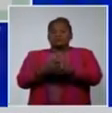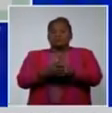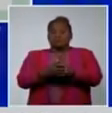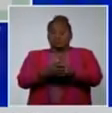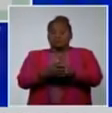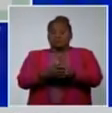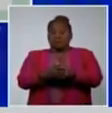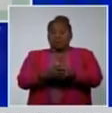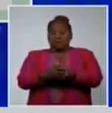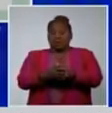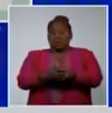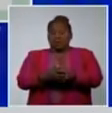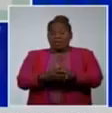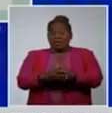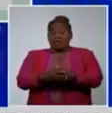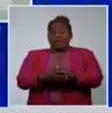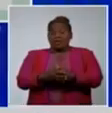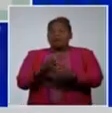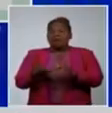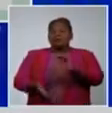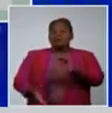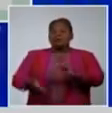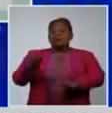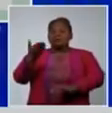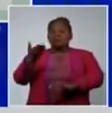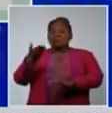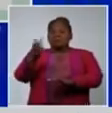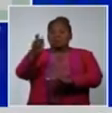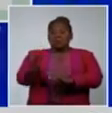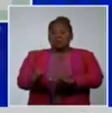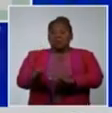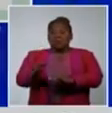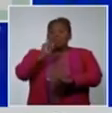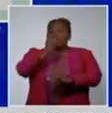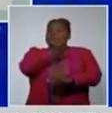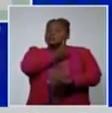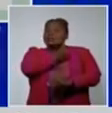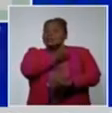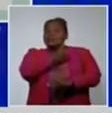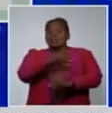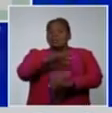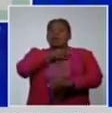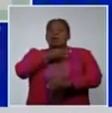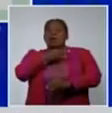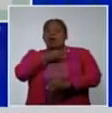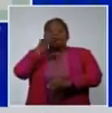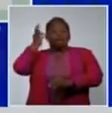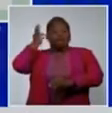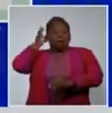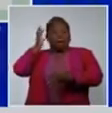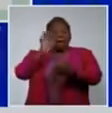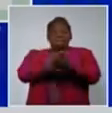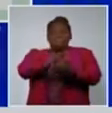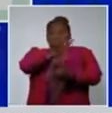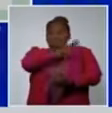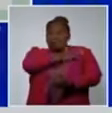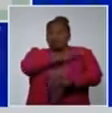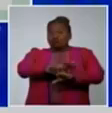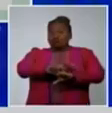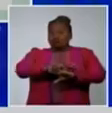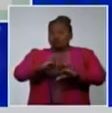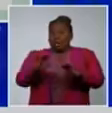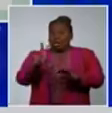en el incremento de tallo de diciembre negro febrero en marzo ya con 10